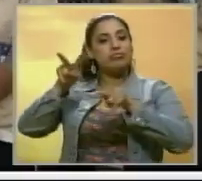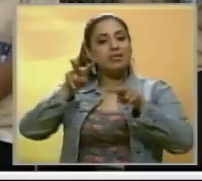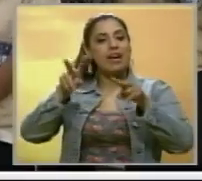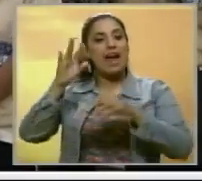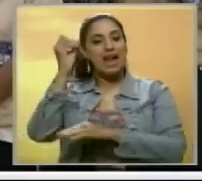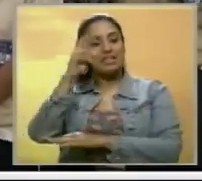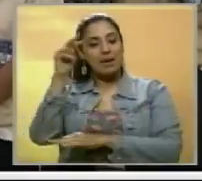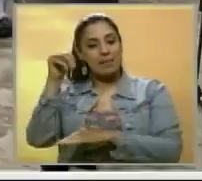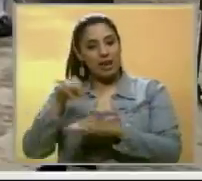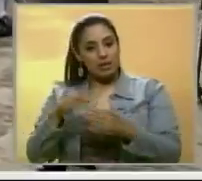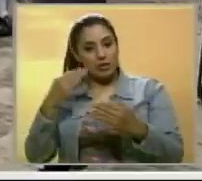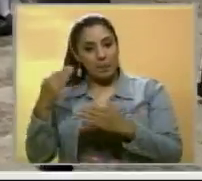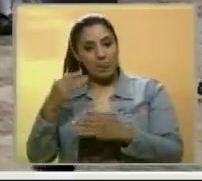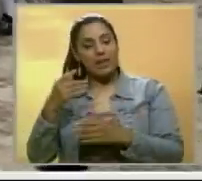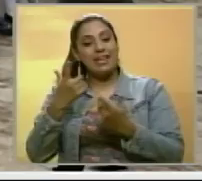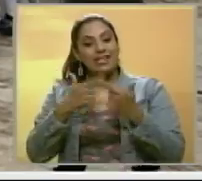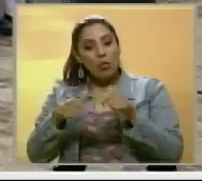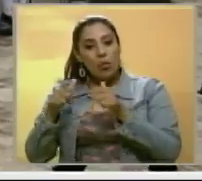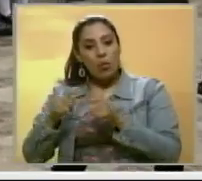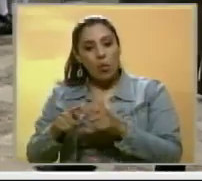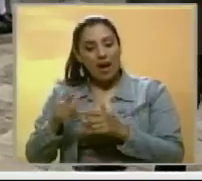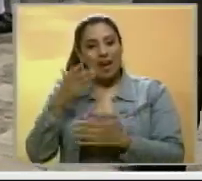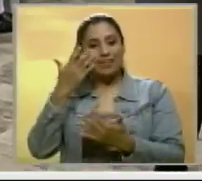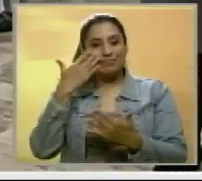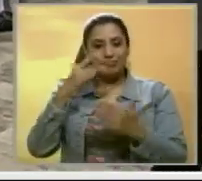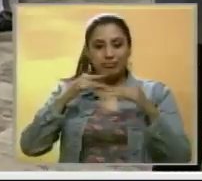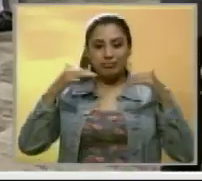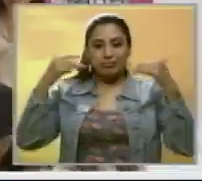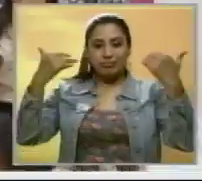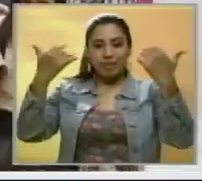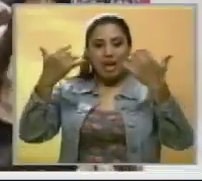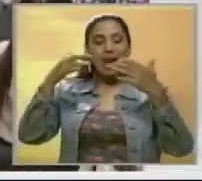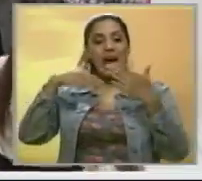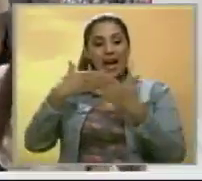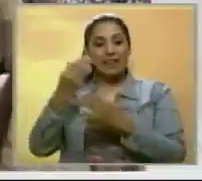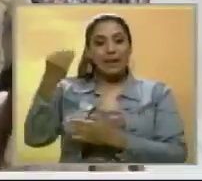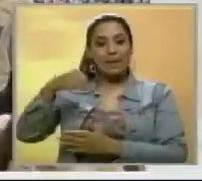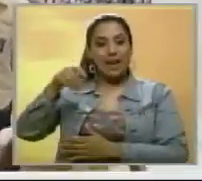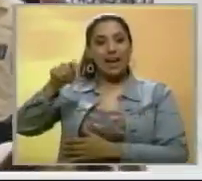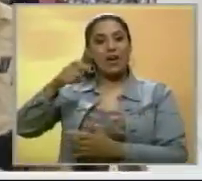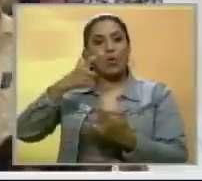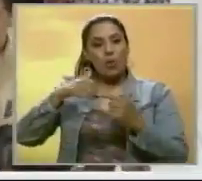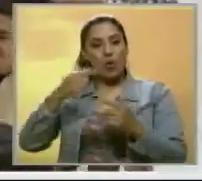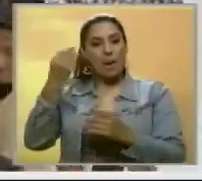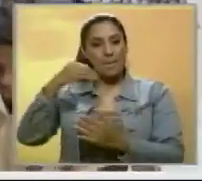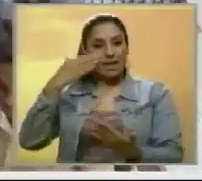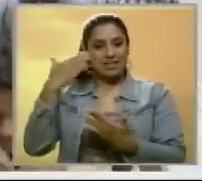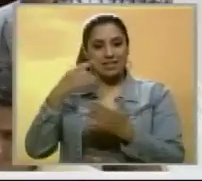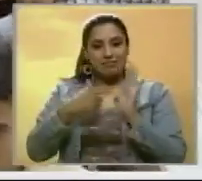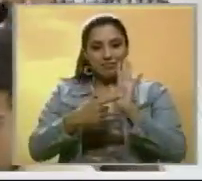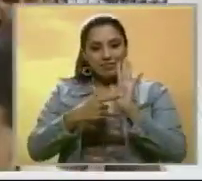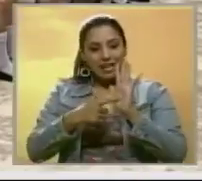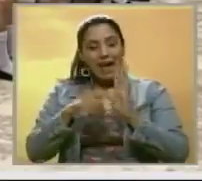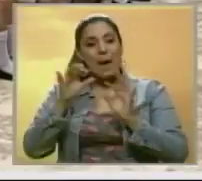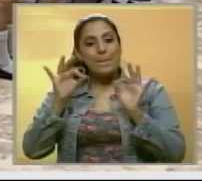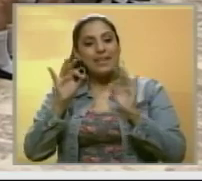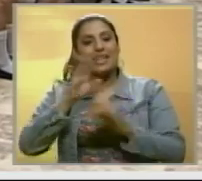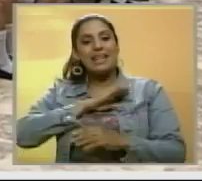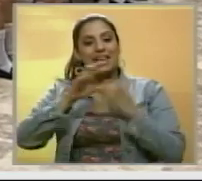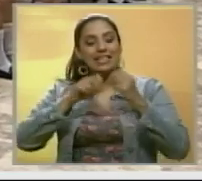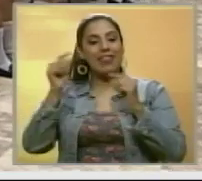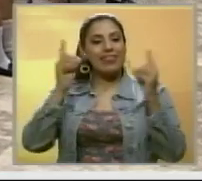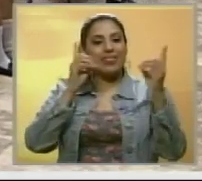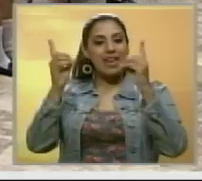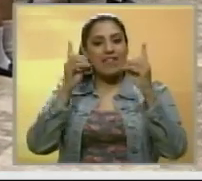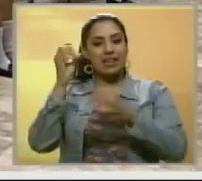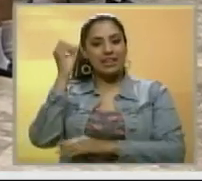Palacio Federal Legislativo, sus salones elíptico, tríptico de los escudos, además de los salones hemiciclo, protocolar y de sesiones donde realizan un